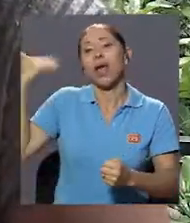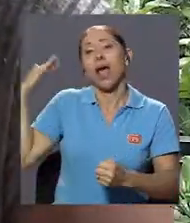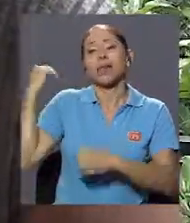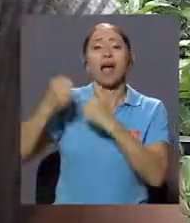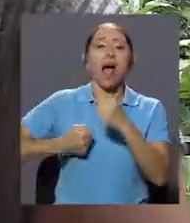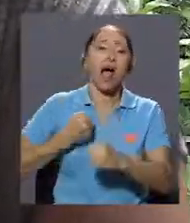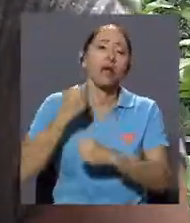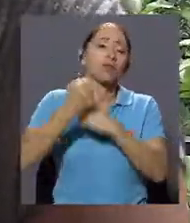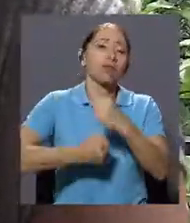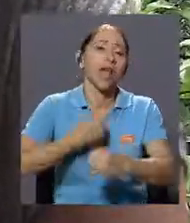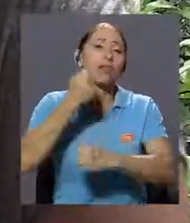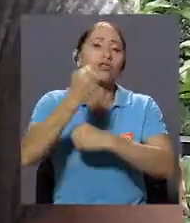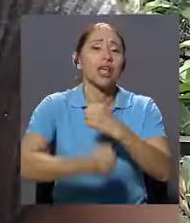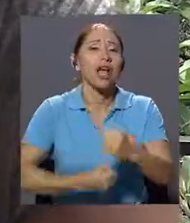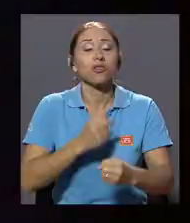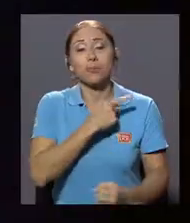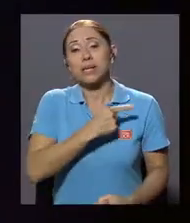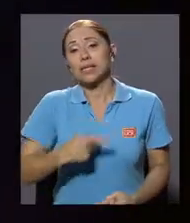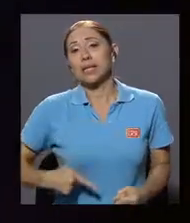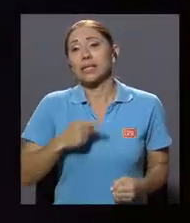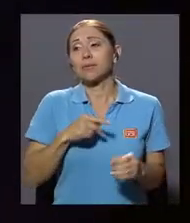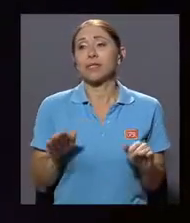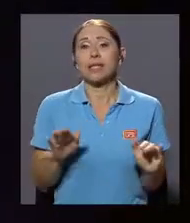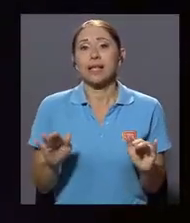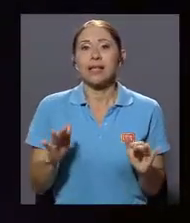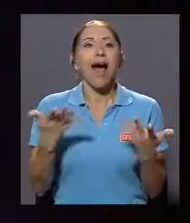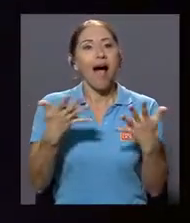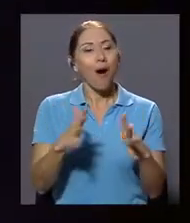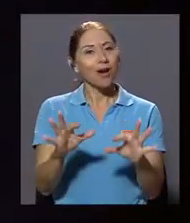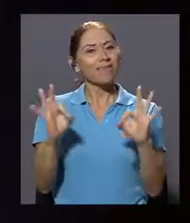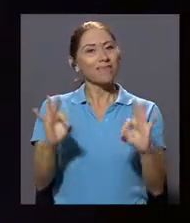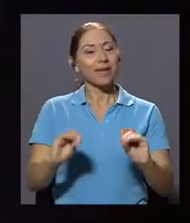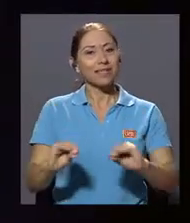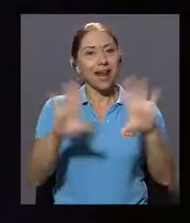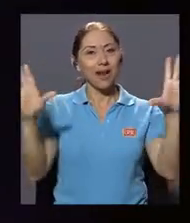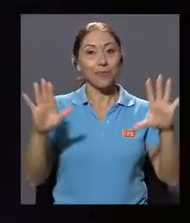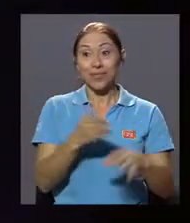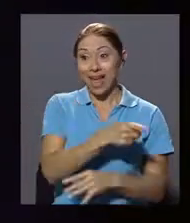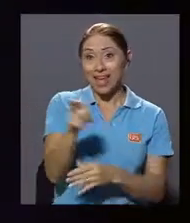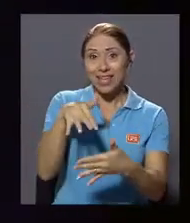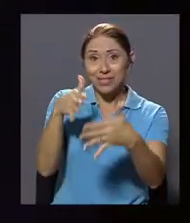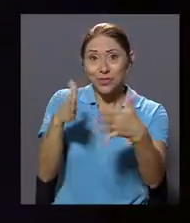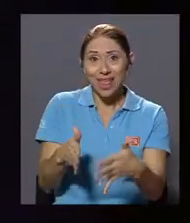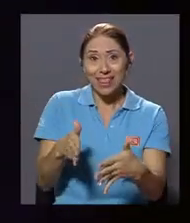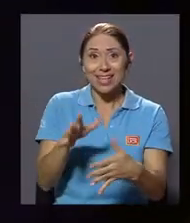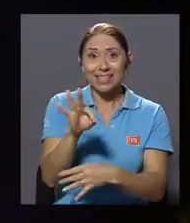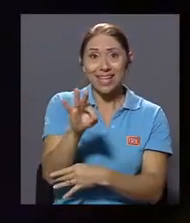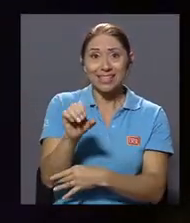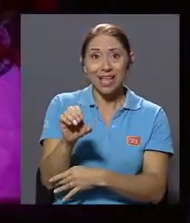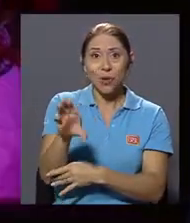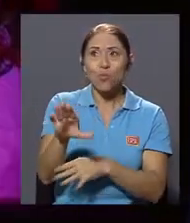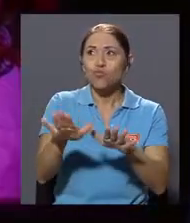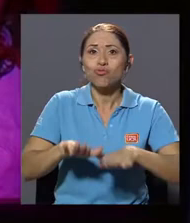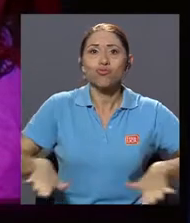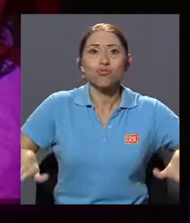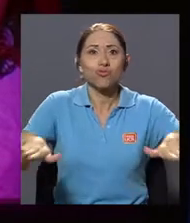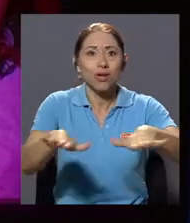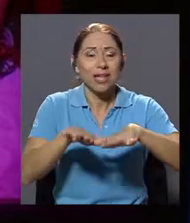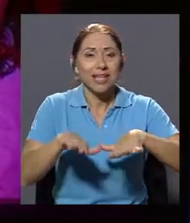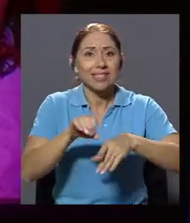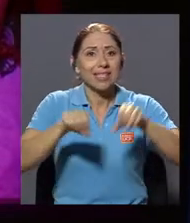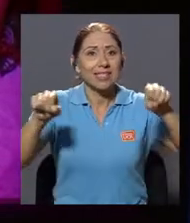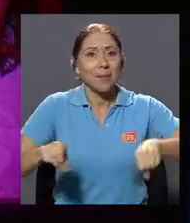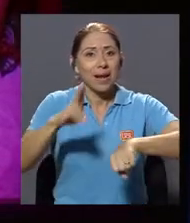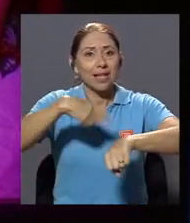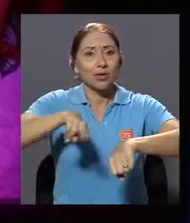princesas quedara mucho más claro. Aquí vemos a los estudiantes del TCU en las instalaciones del Sistema Nacional de Enseñanza Musical